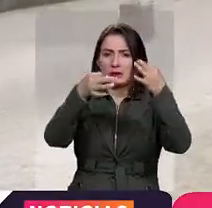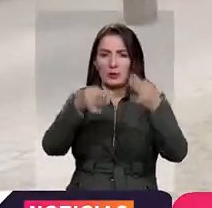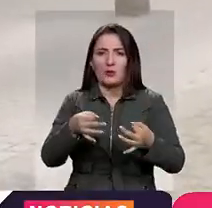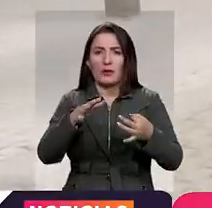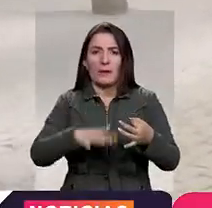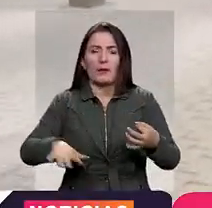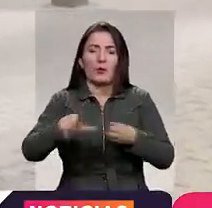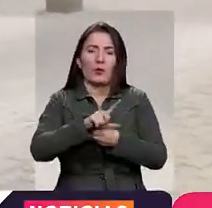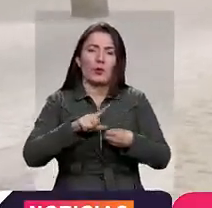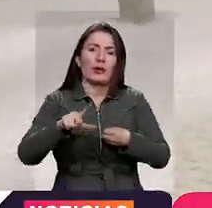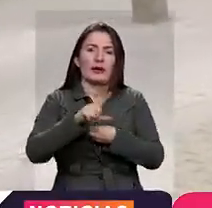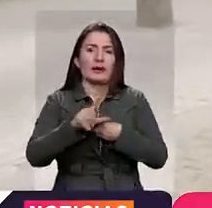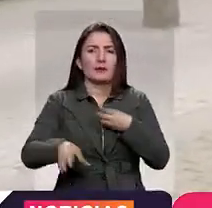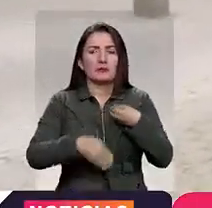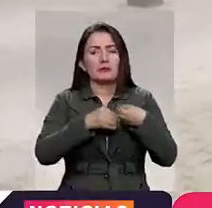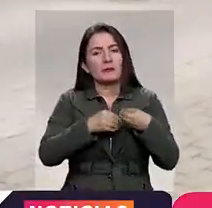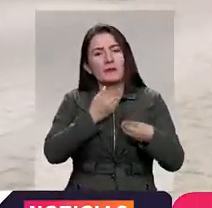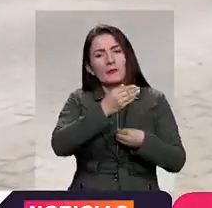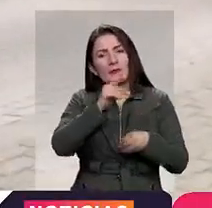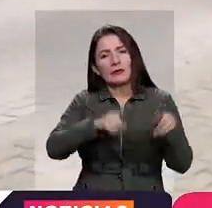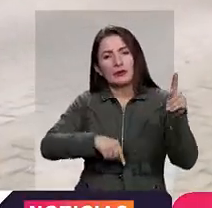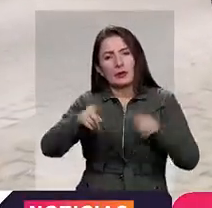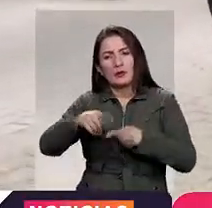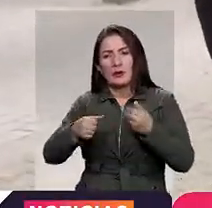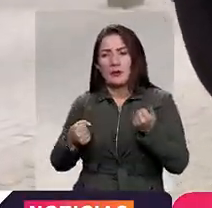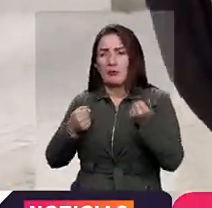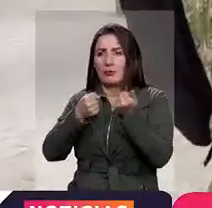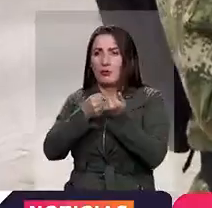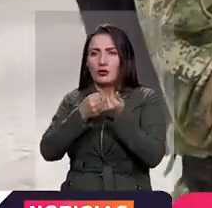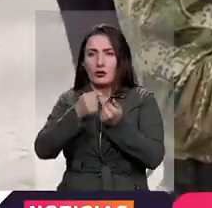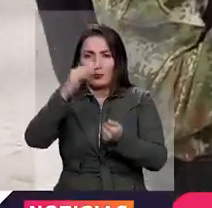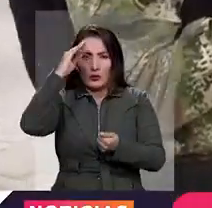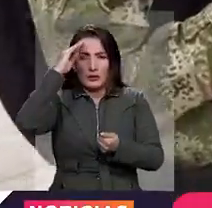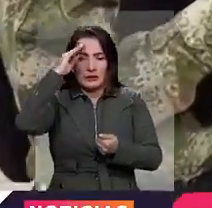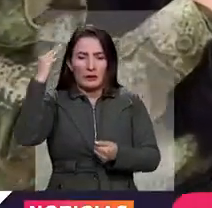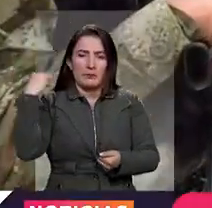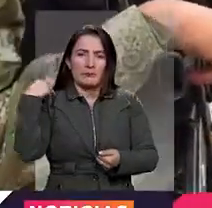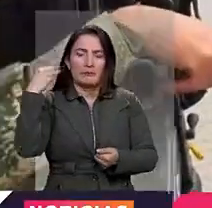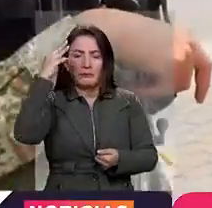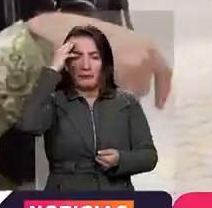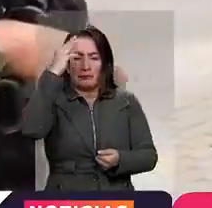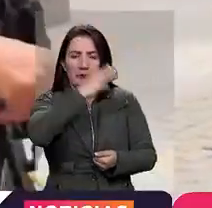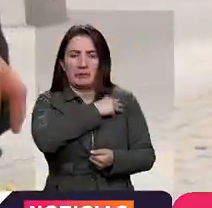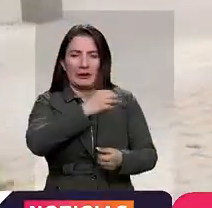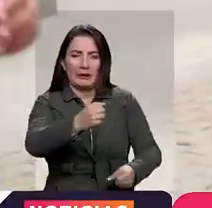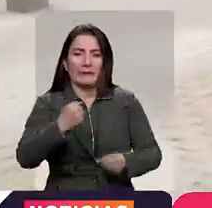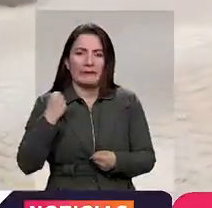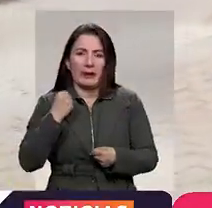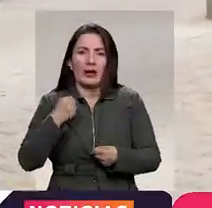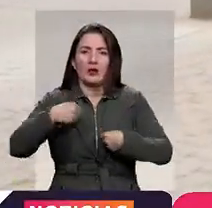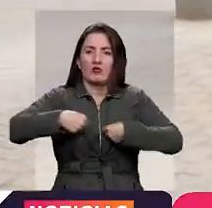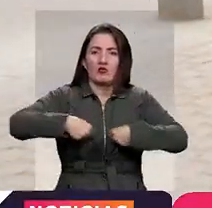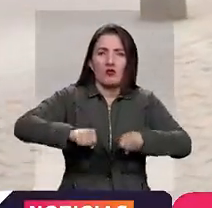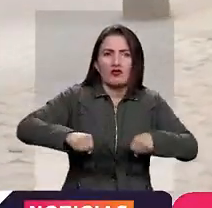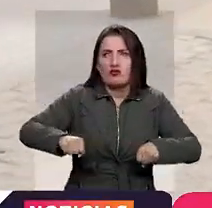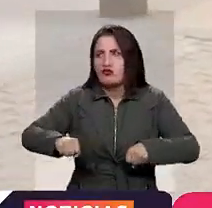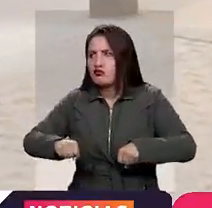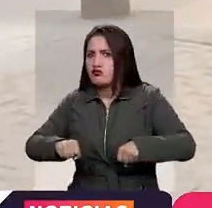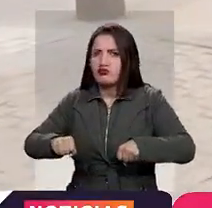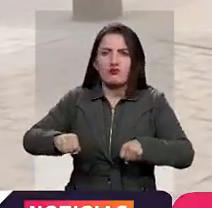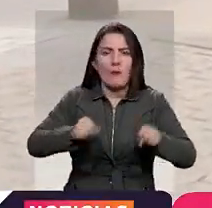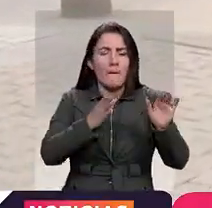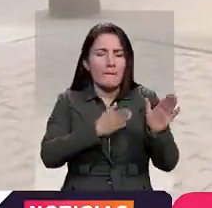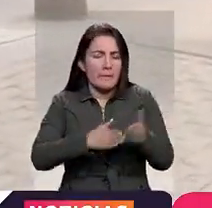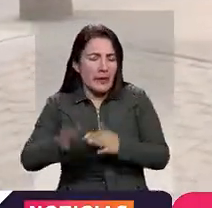nuestra localidad. También con algunos apoyos de nuestra policía militar, unas motos, estamos realizando planes, lo cual